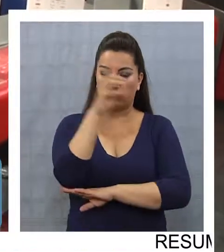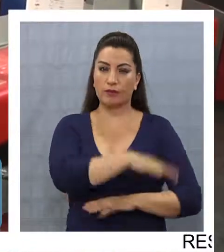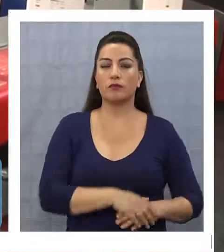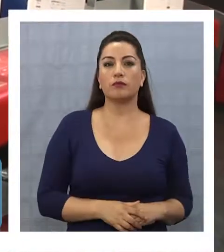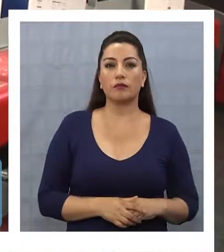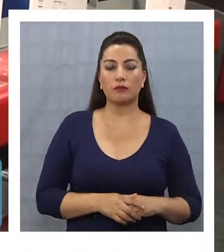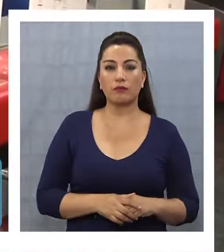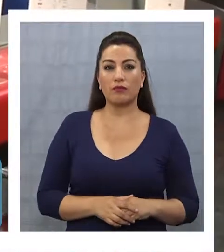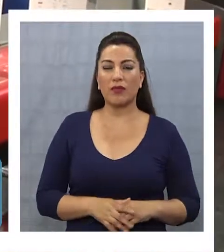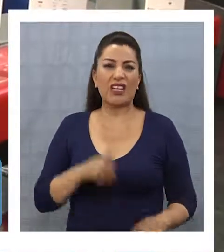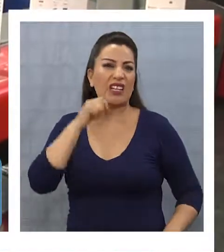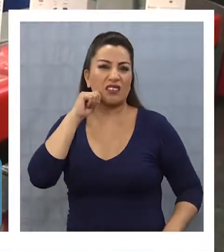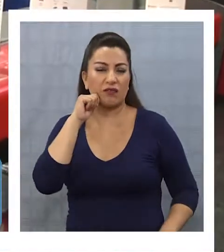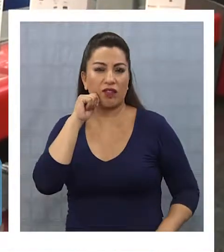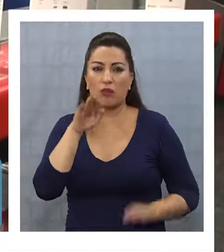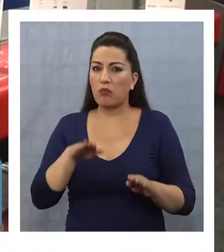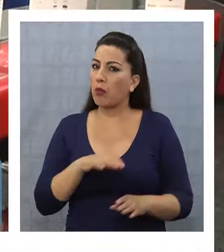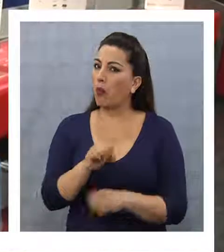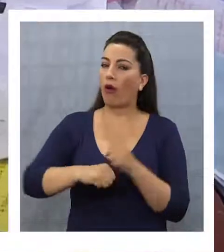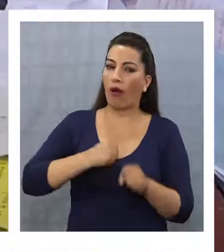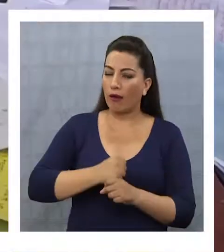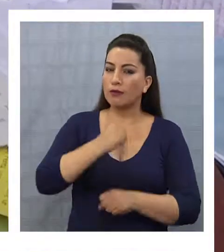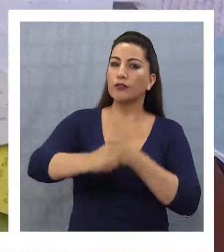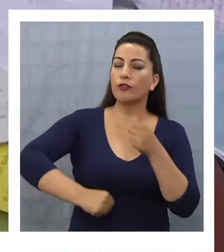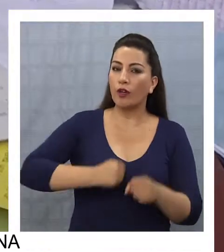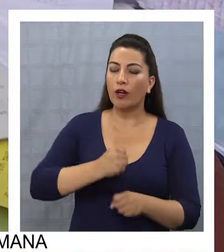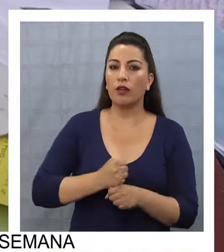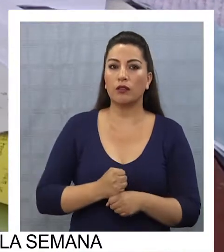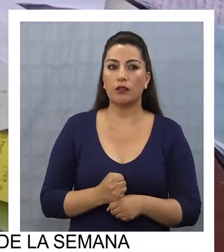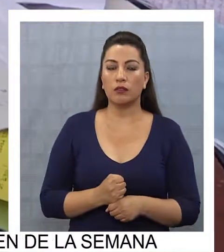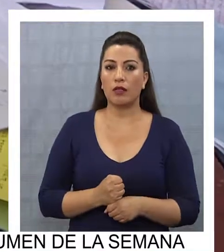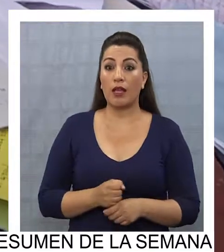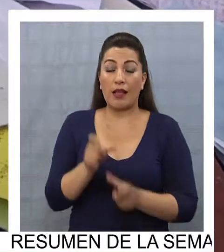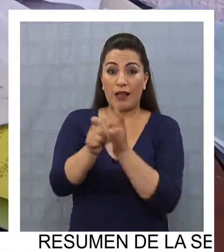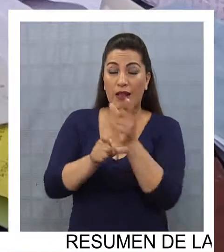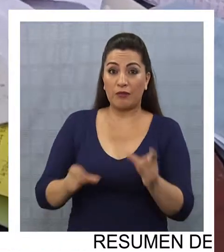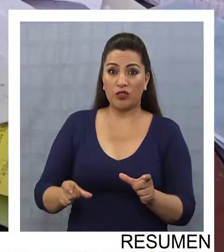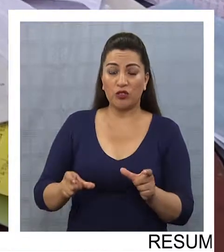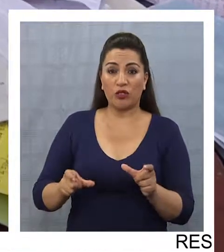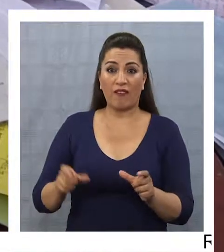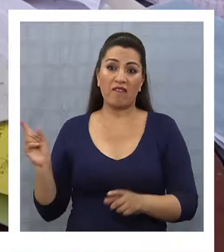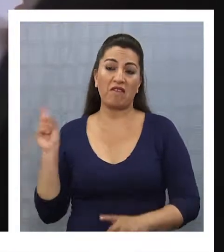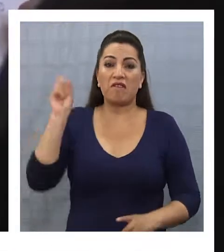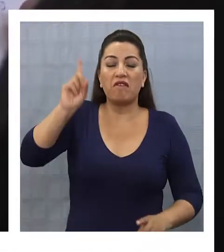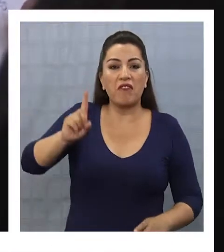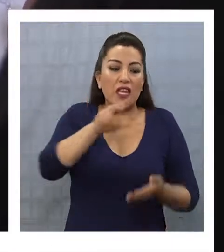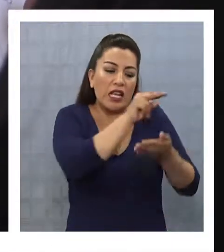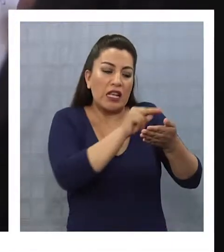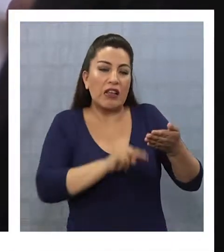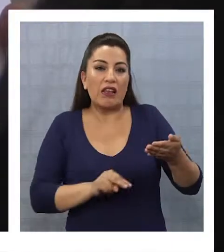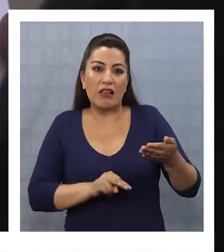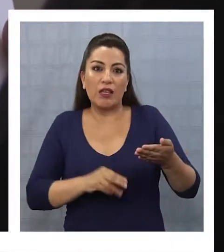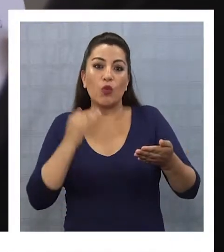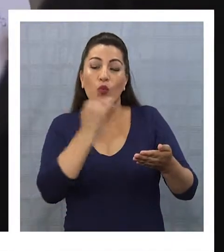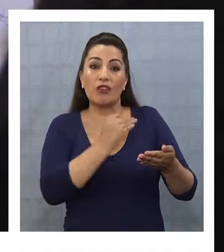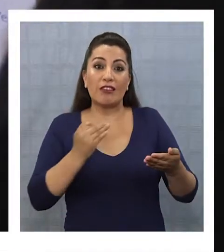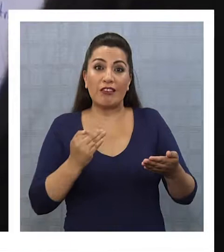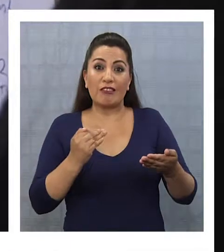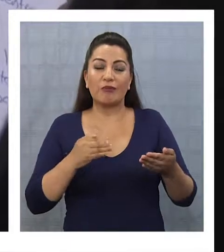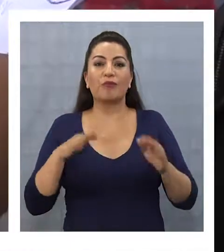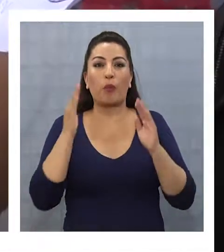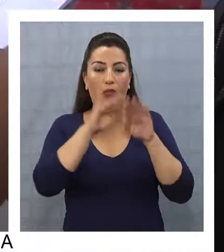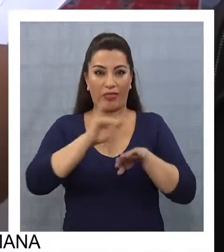Bueno, se trata como todos los años de que nuestros clientes Apadrila un niño, para eso nosotros recibimos ahí en el buzón